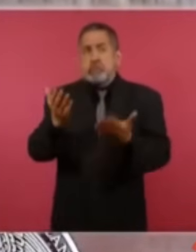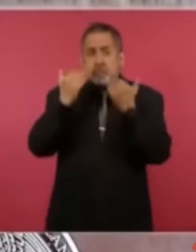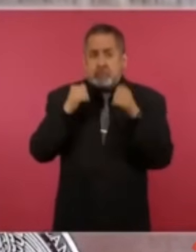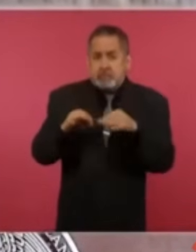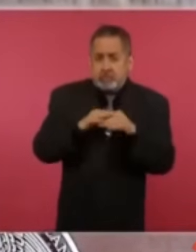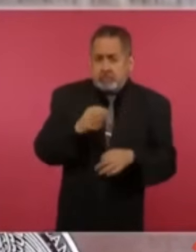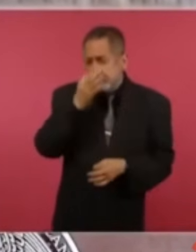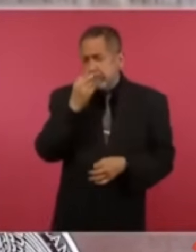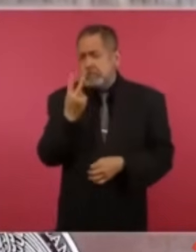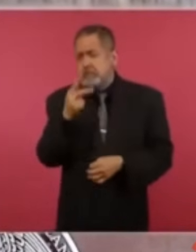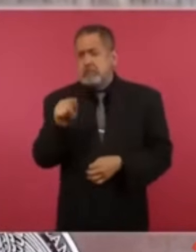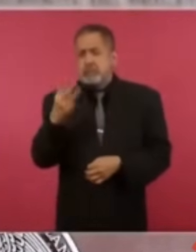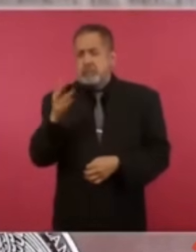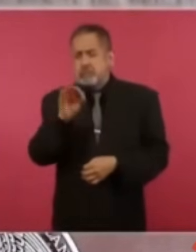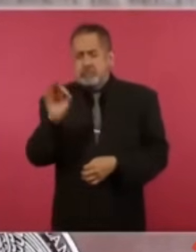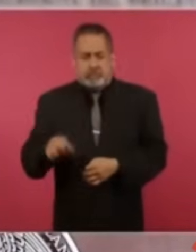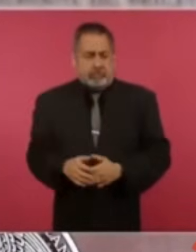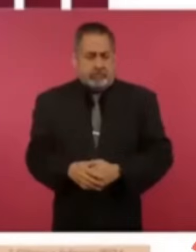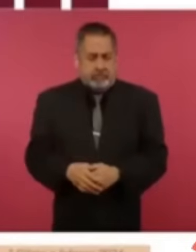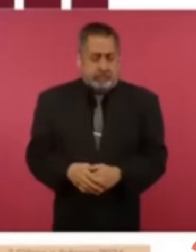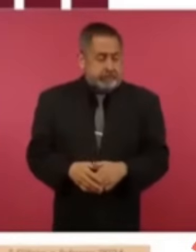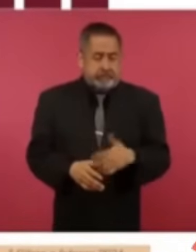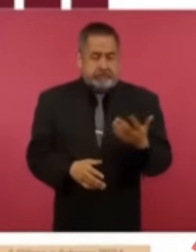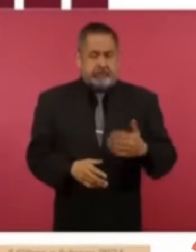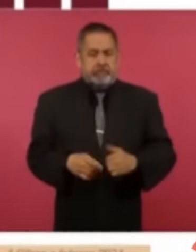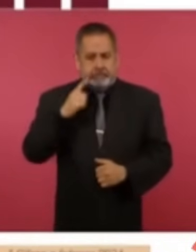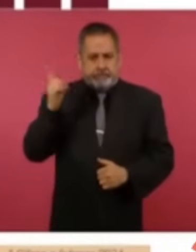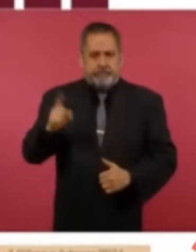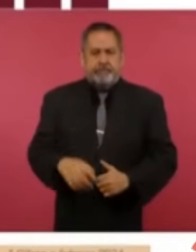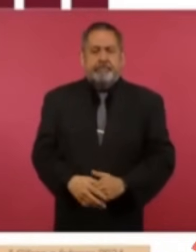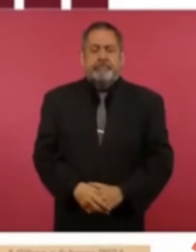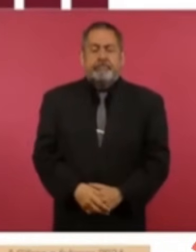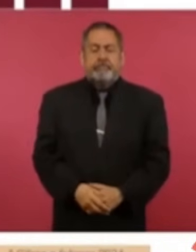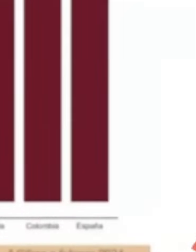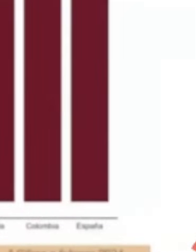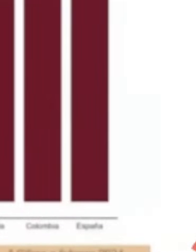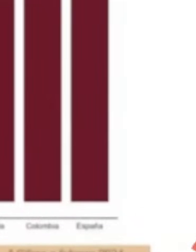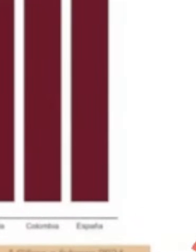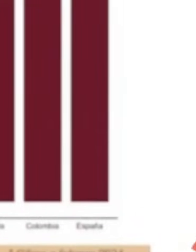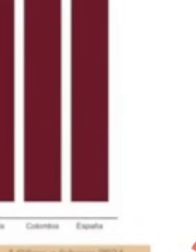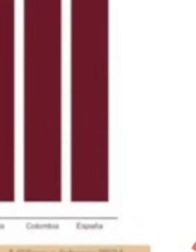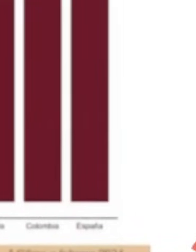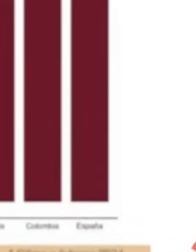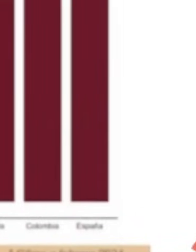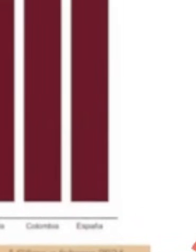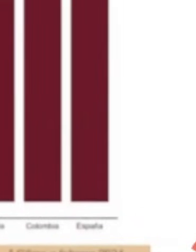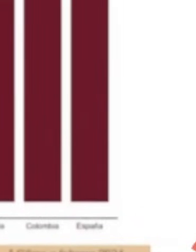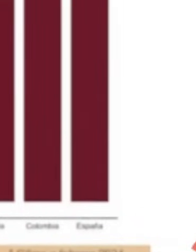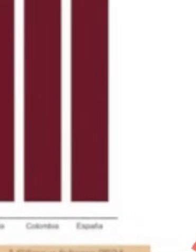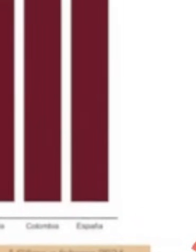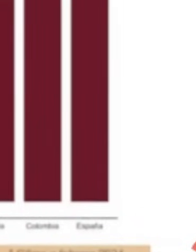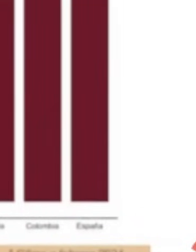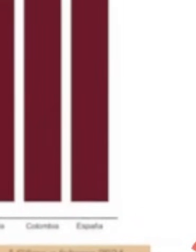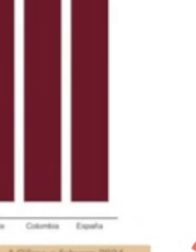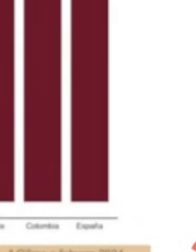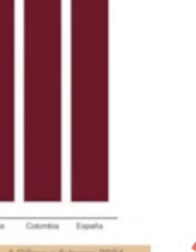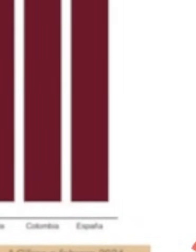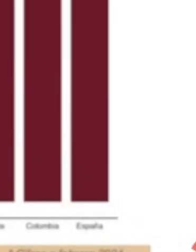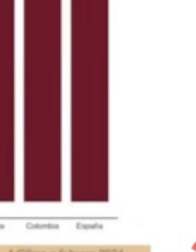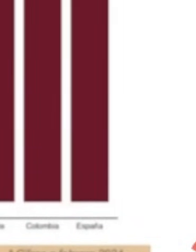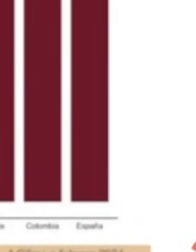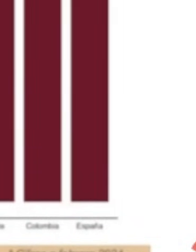2.3%. Lo que hizo el líder moral de la derecha